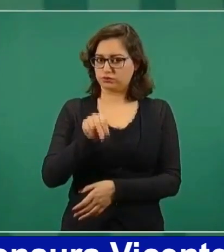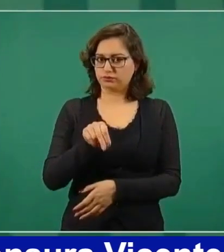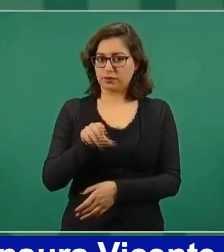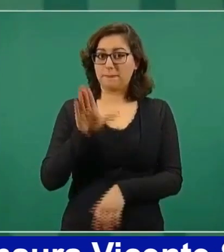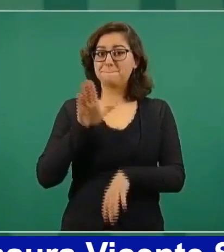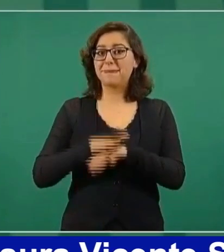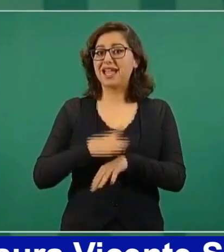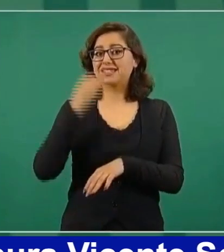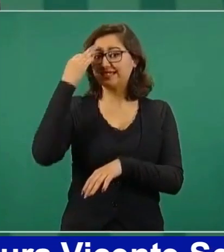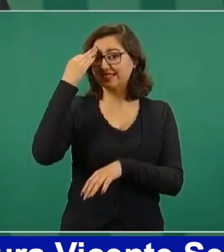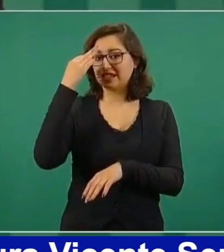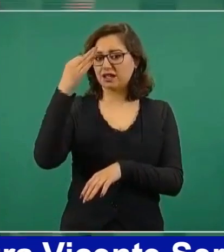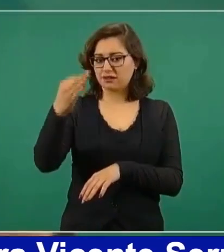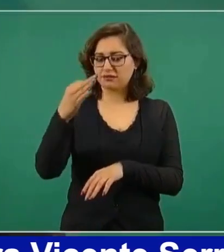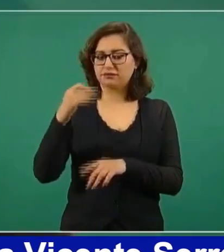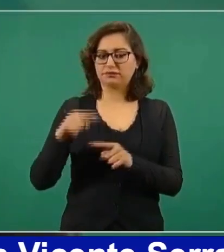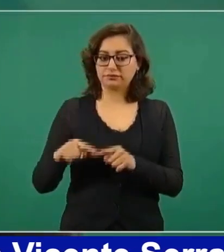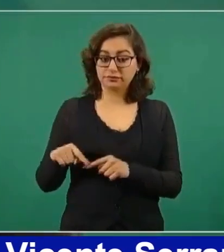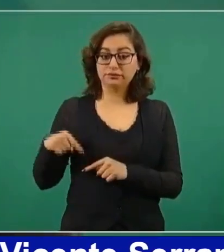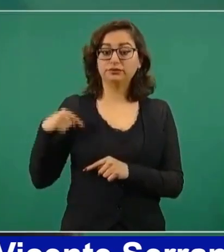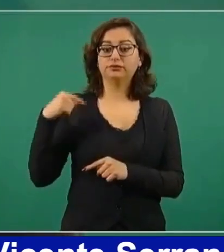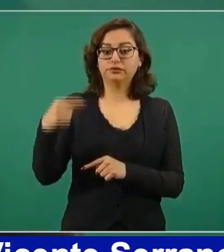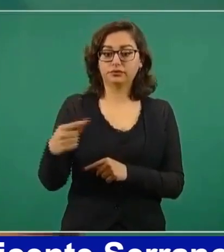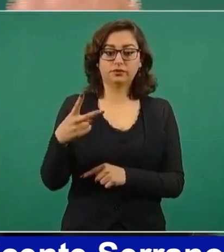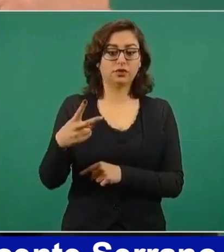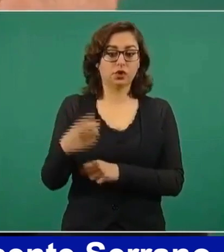se aprueban y hay